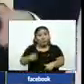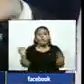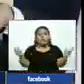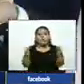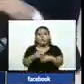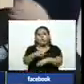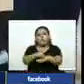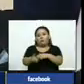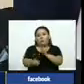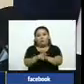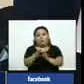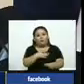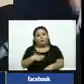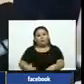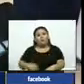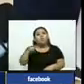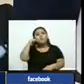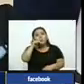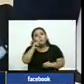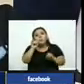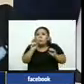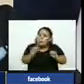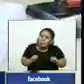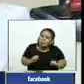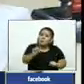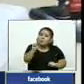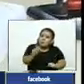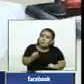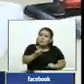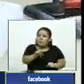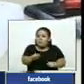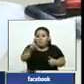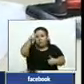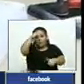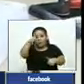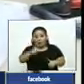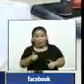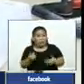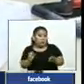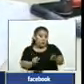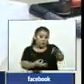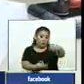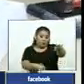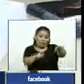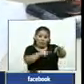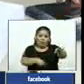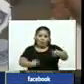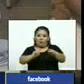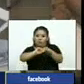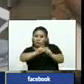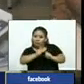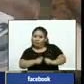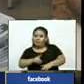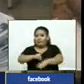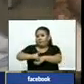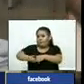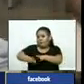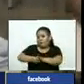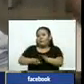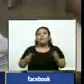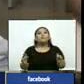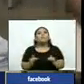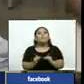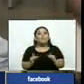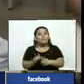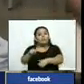plenaria, Nayib Bukele podría sancionar y así en las próximas elecciones se tendrá la papeleta tal y como la modificaron los diputados. Además,